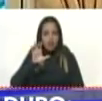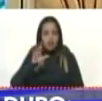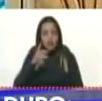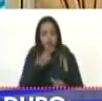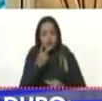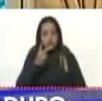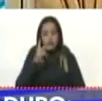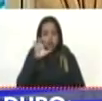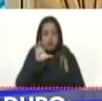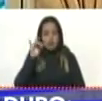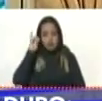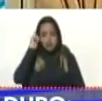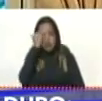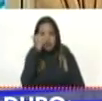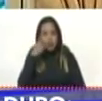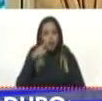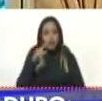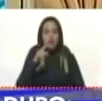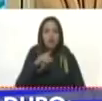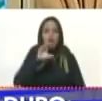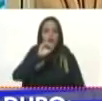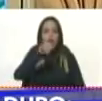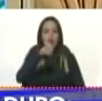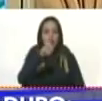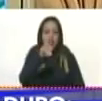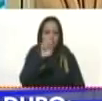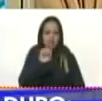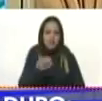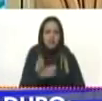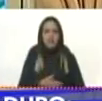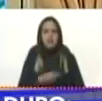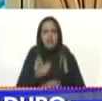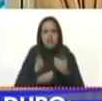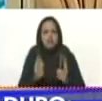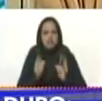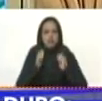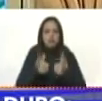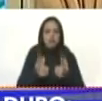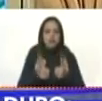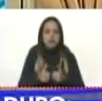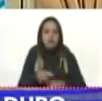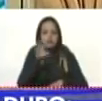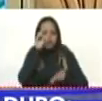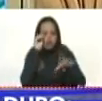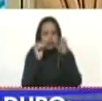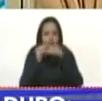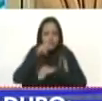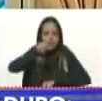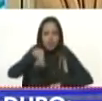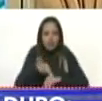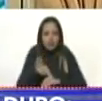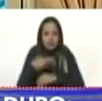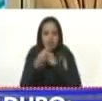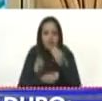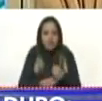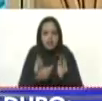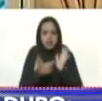dos estados donde nacieron los CLAC. Van naciendo experiencias que yo las tomo y las nacionalizo. Mira lo que van a hacer hoy